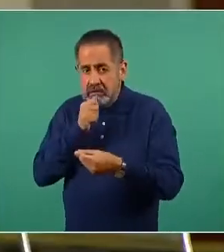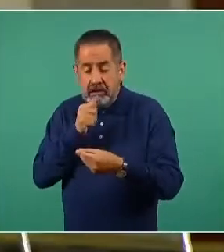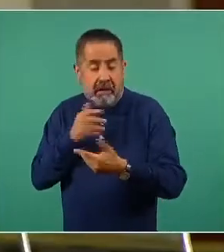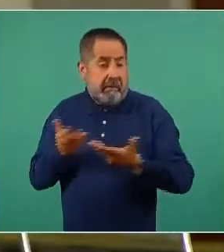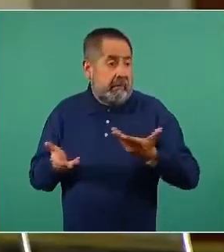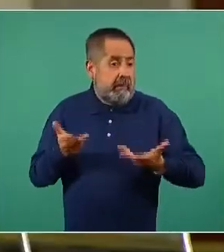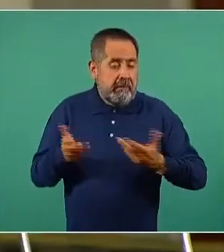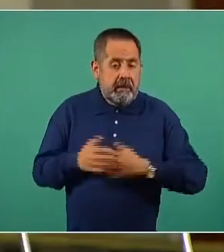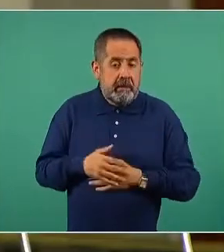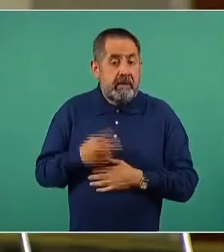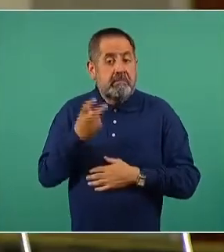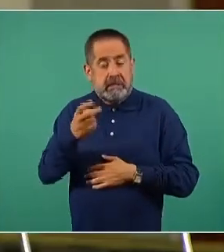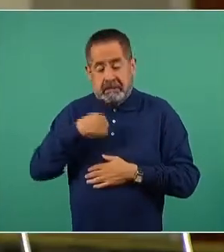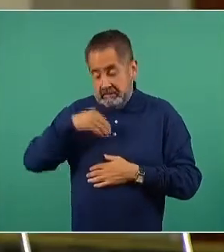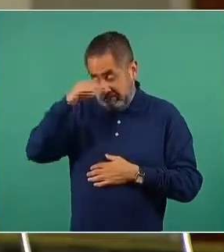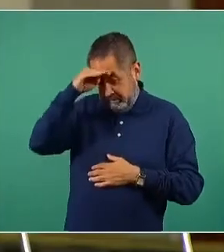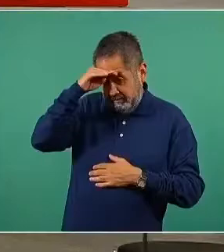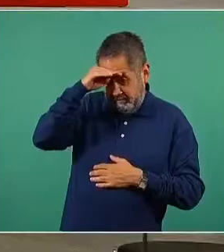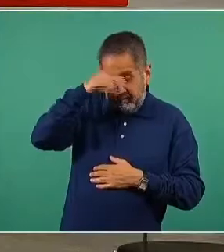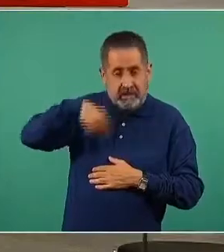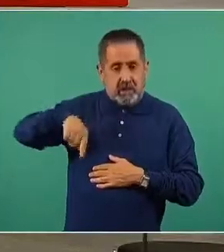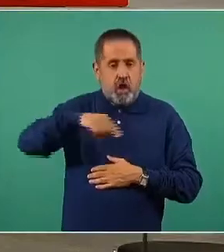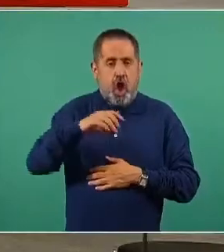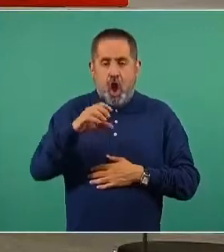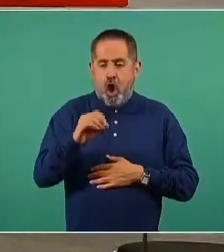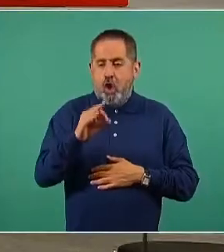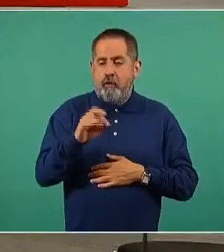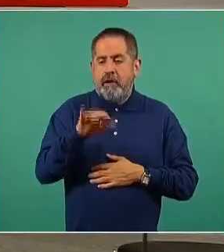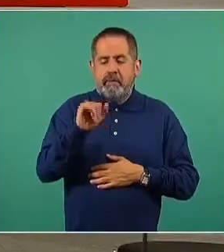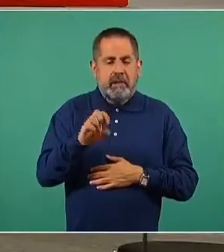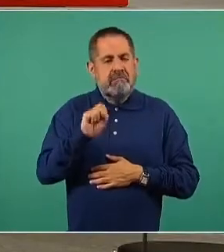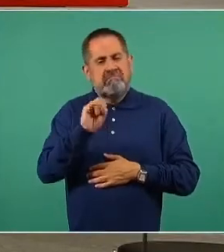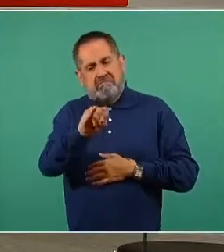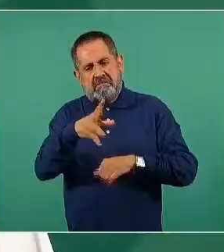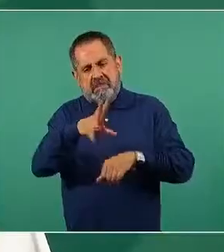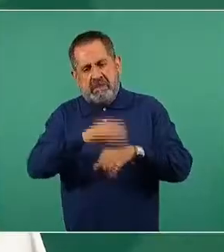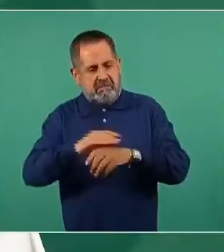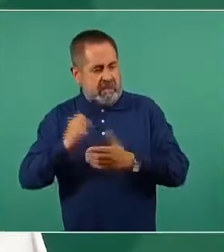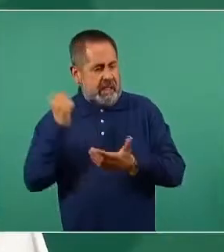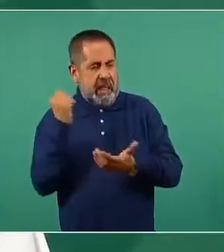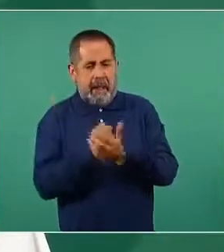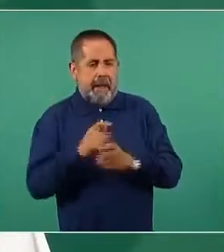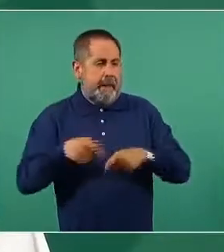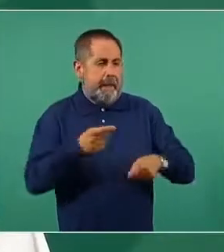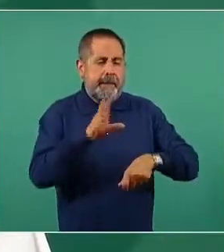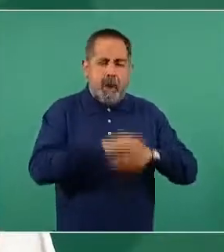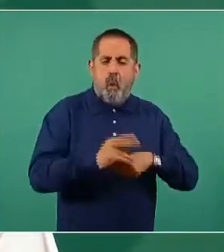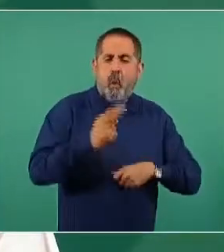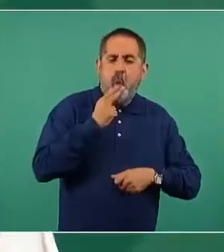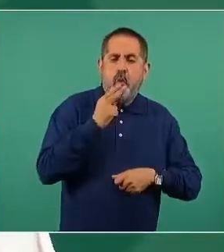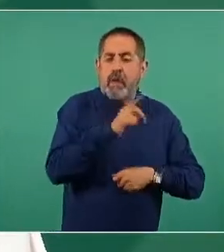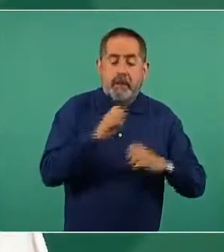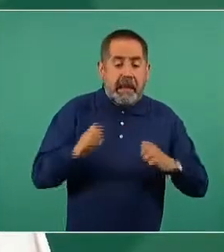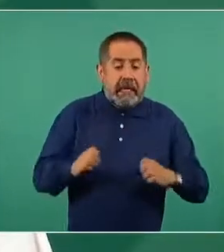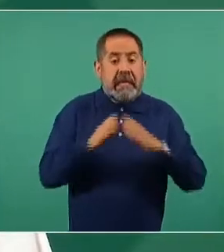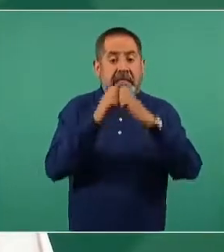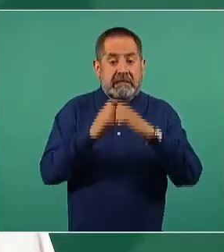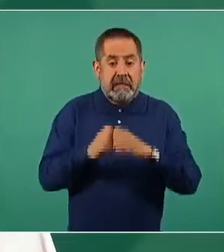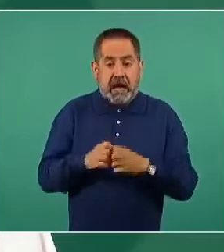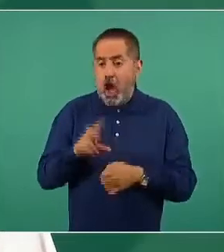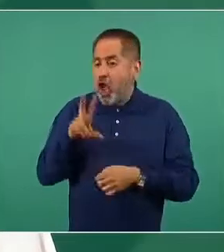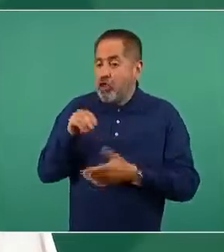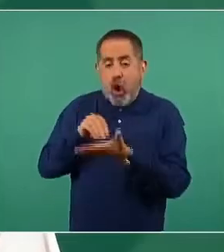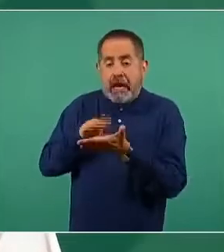Y tomando en cuenta todo esto, es que COFEPRIS confirió la autorización de uso de emergencia que no